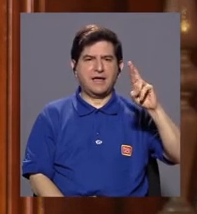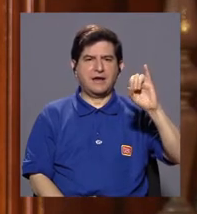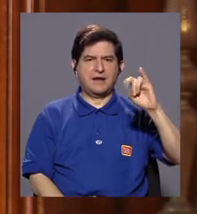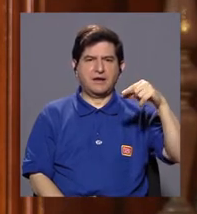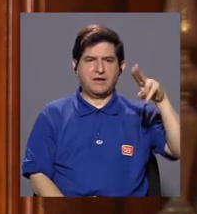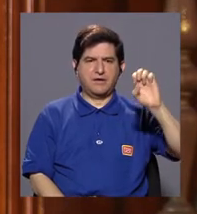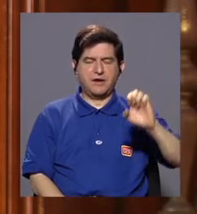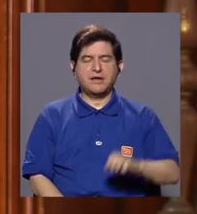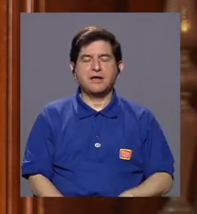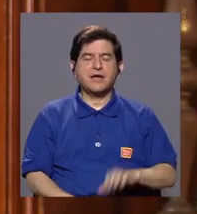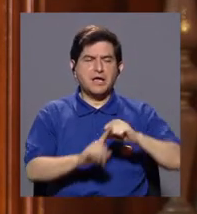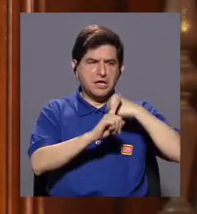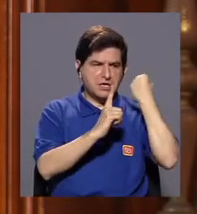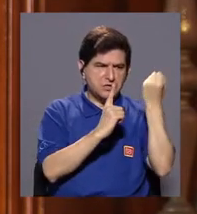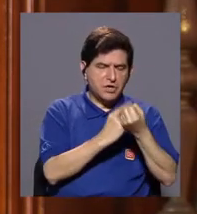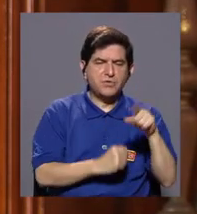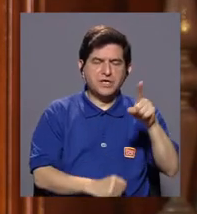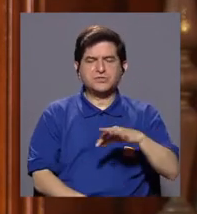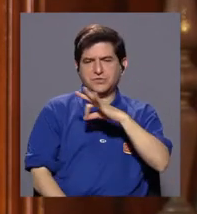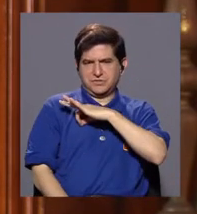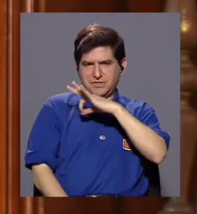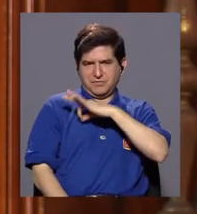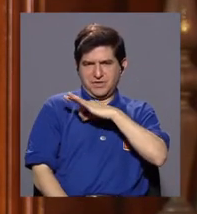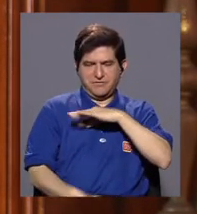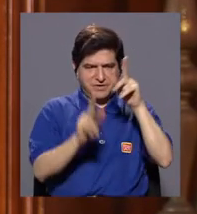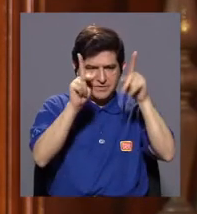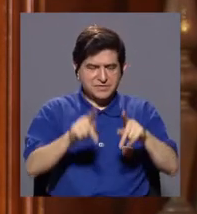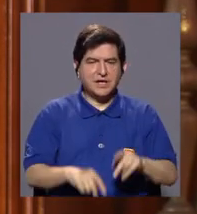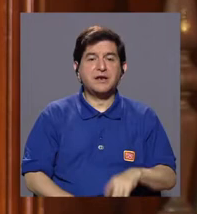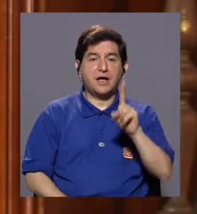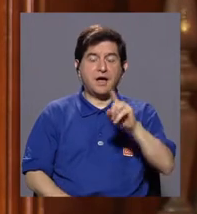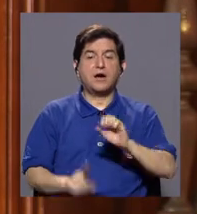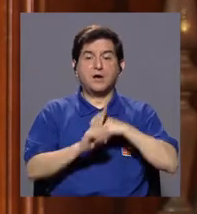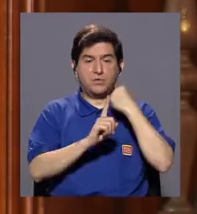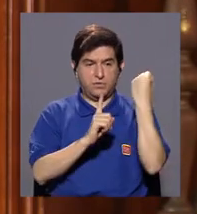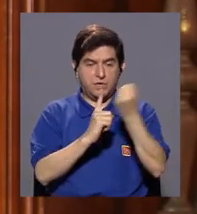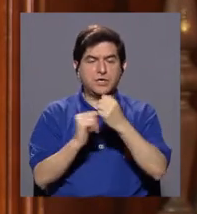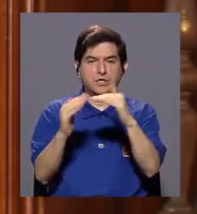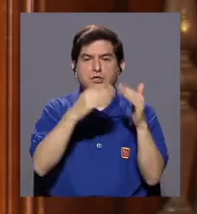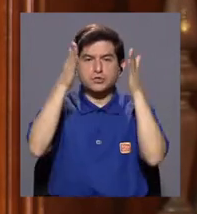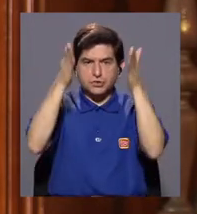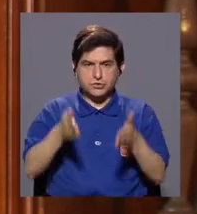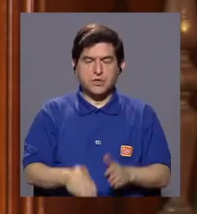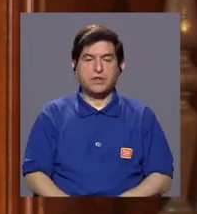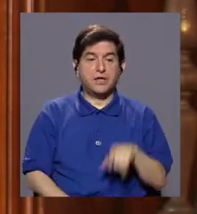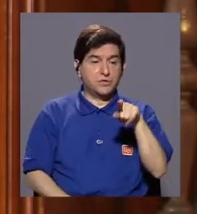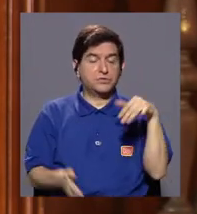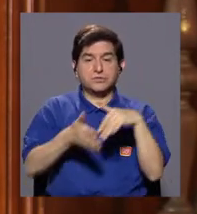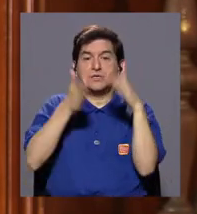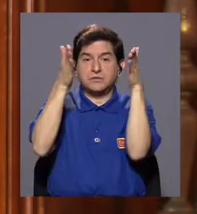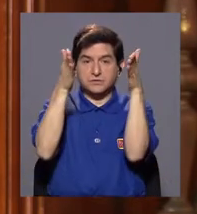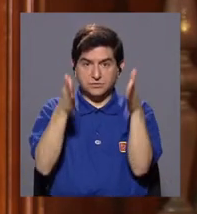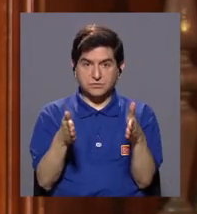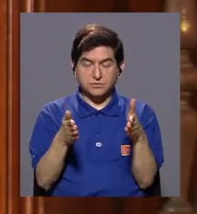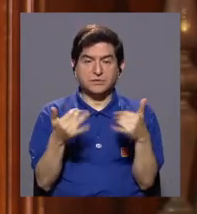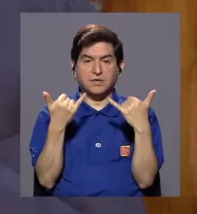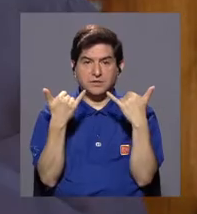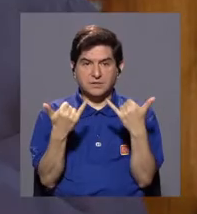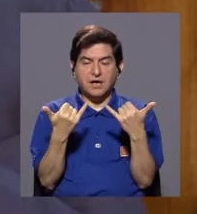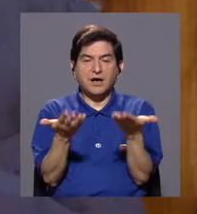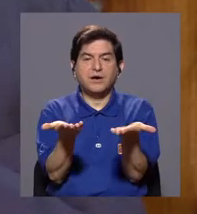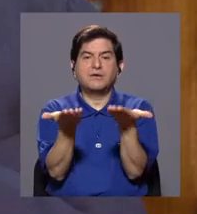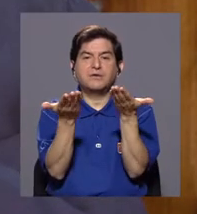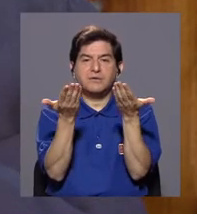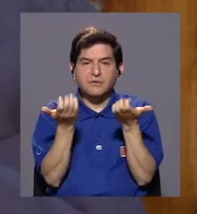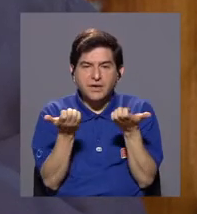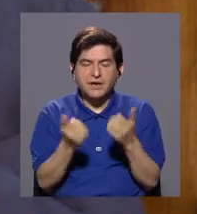ha cambiado de una sociedad clientelista a una sociedad de ciudadanos. Y para estos estudiantes es lo